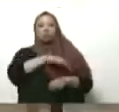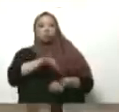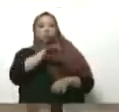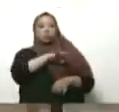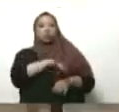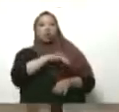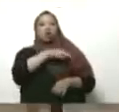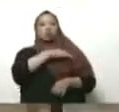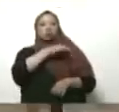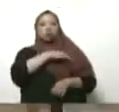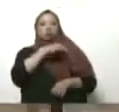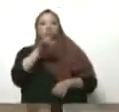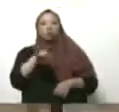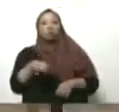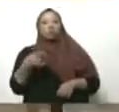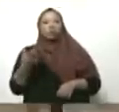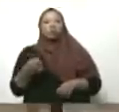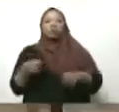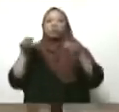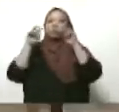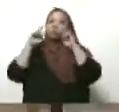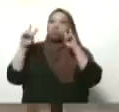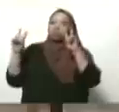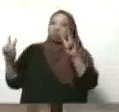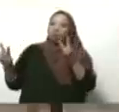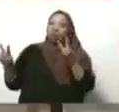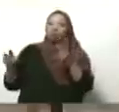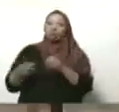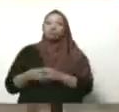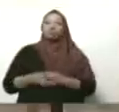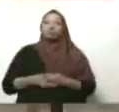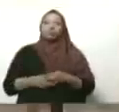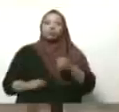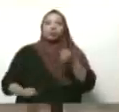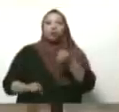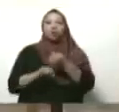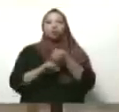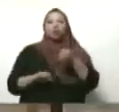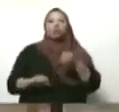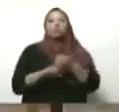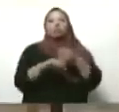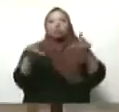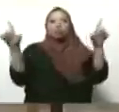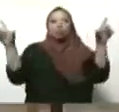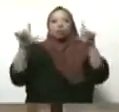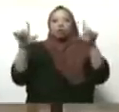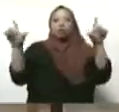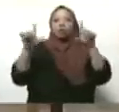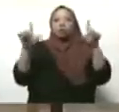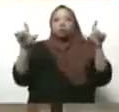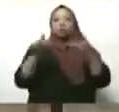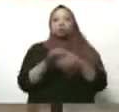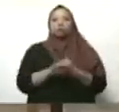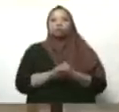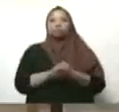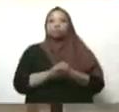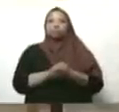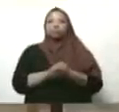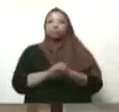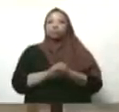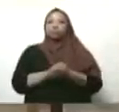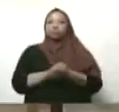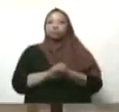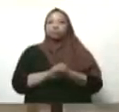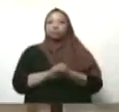ejemplo vean esto acá y nos apoyan en pantalla por favor el perfil del consumidor